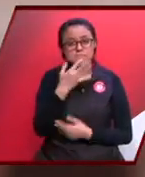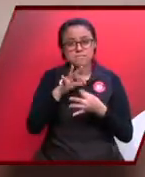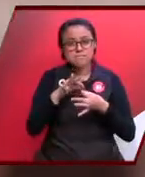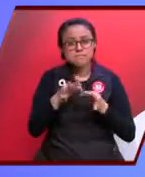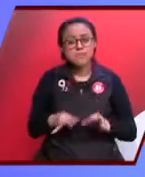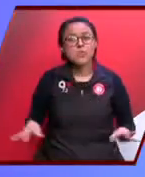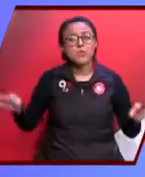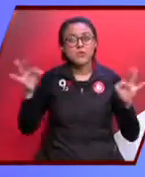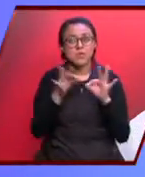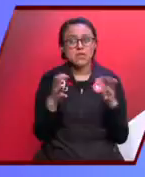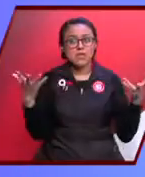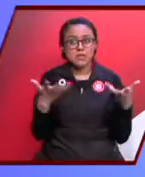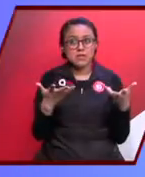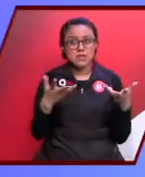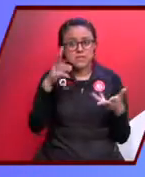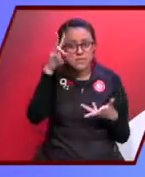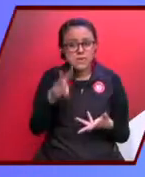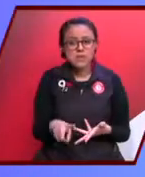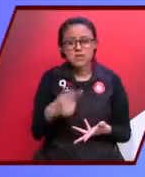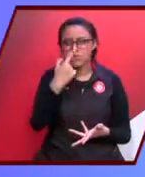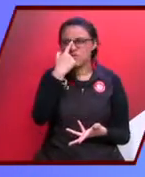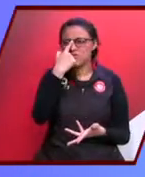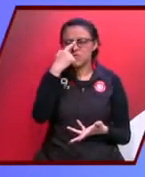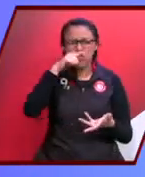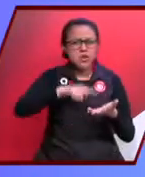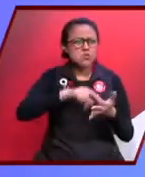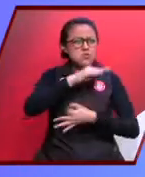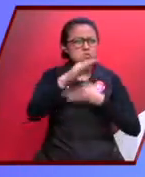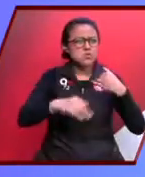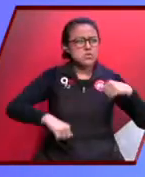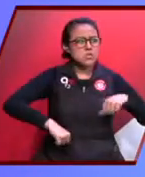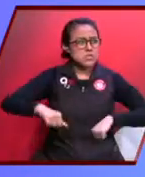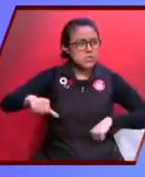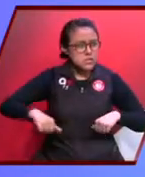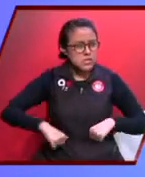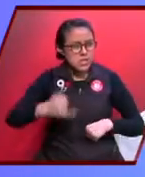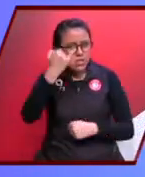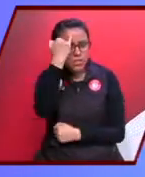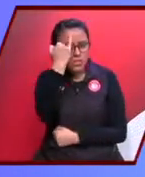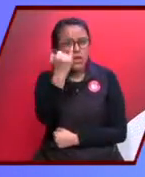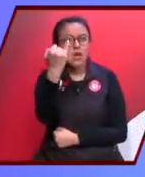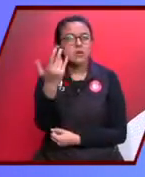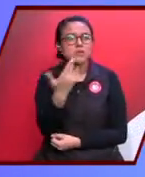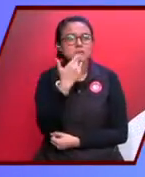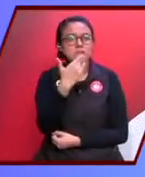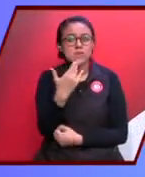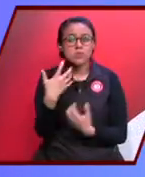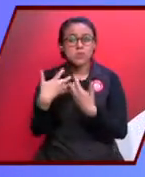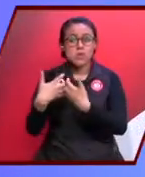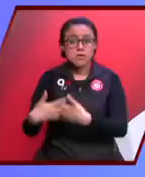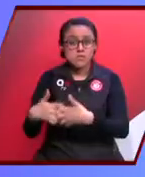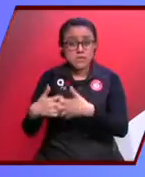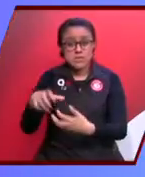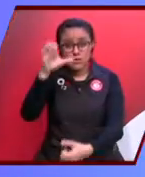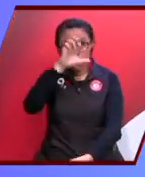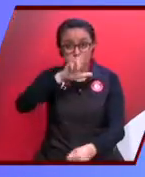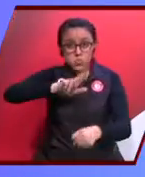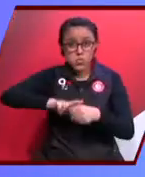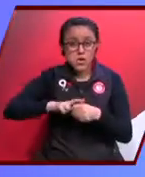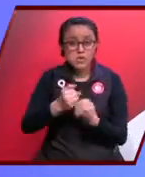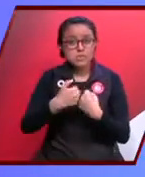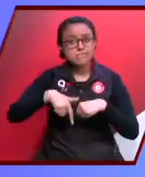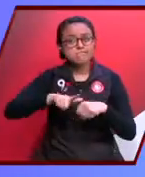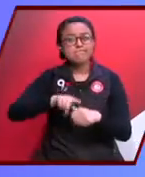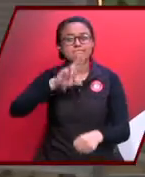Me parece abona con estas actividades a la idea de una empresa cultural y